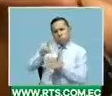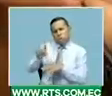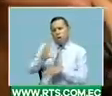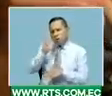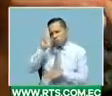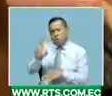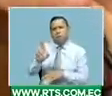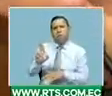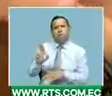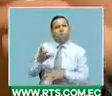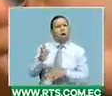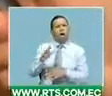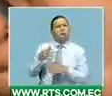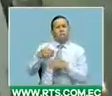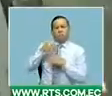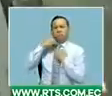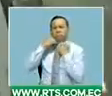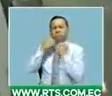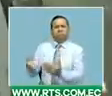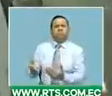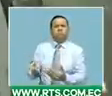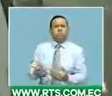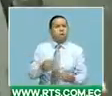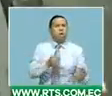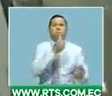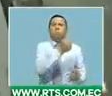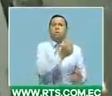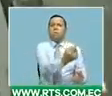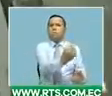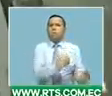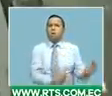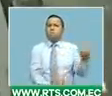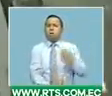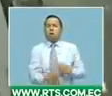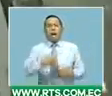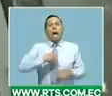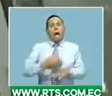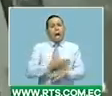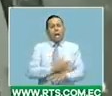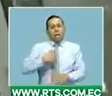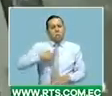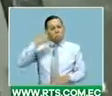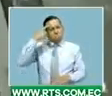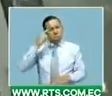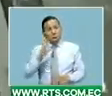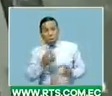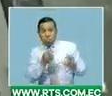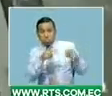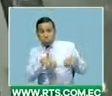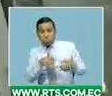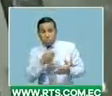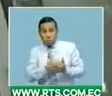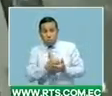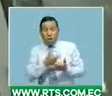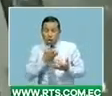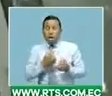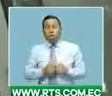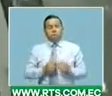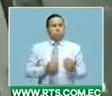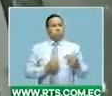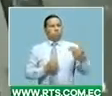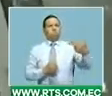nada. Yo incluso pensaba que eran clientes. Ya estaba alistándome para atenderlos, pero cuando veo... Se bajaron dos tipos con pistolas en mano